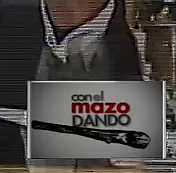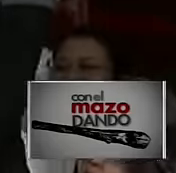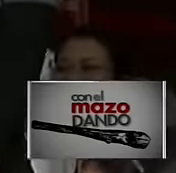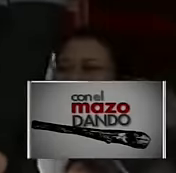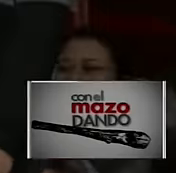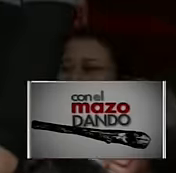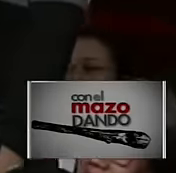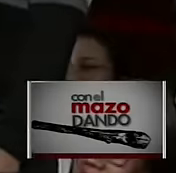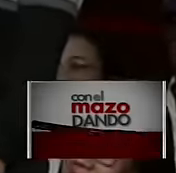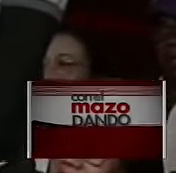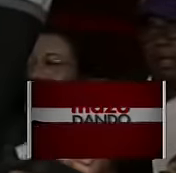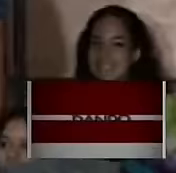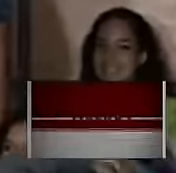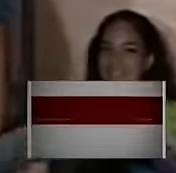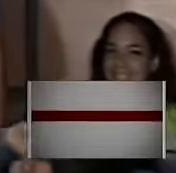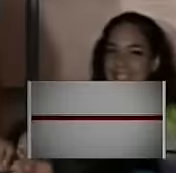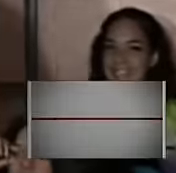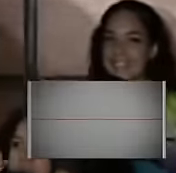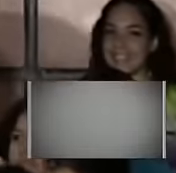¡Cúmplase!